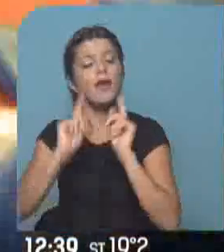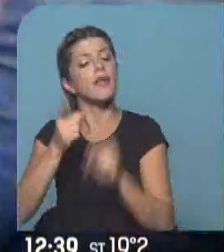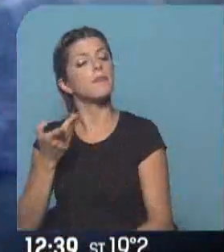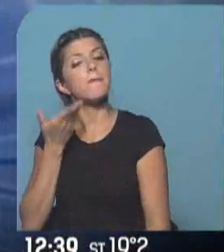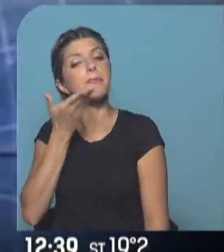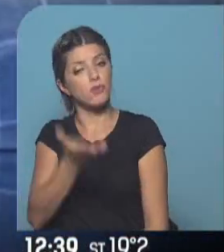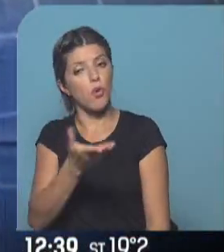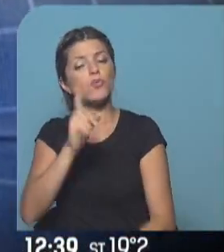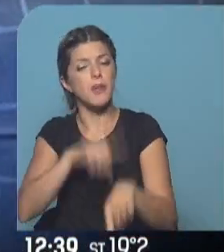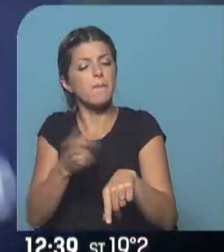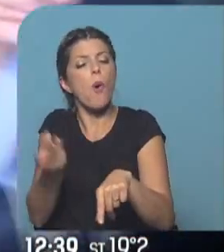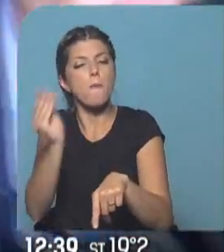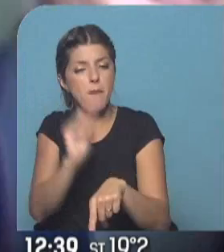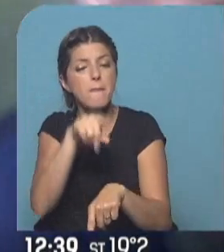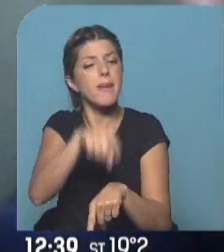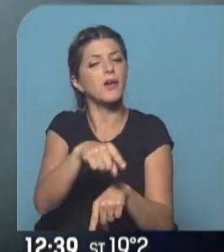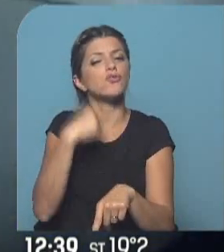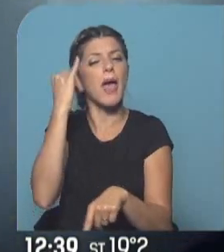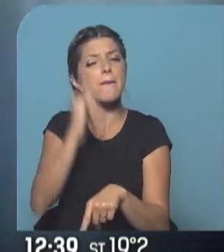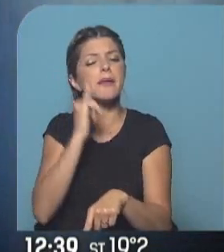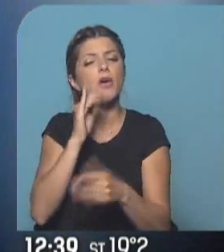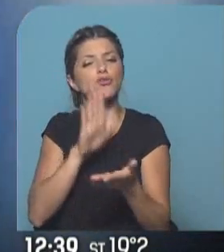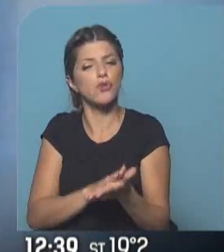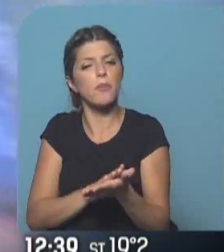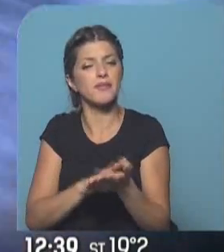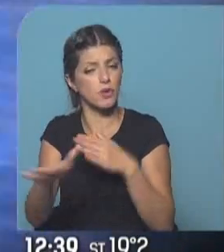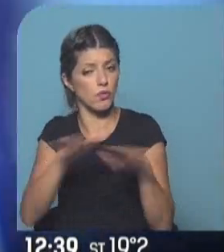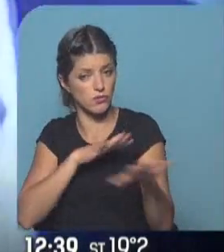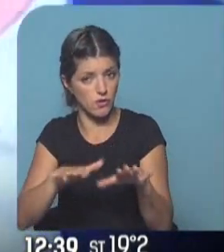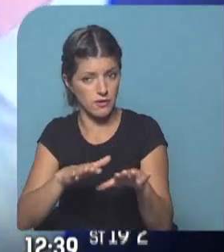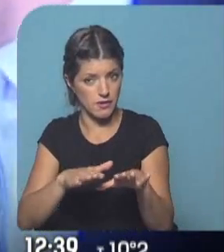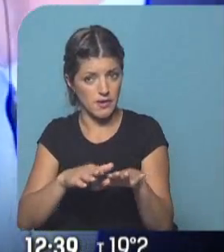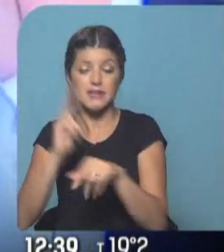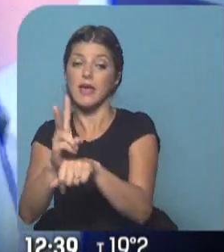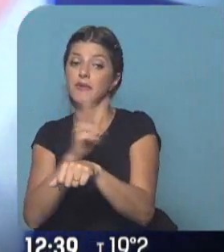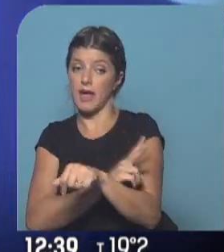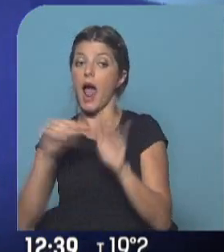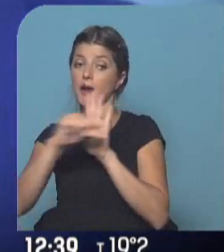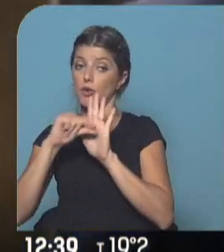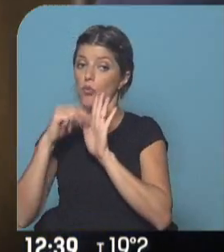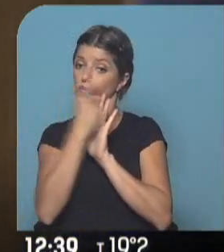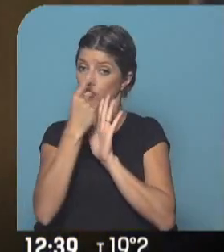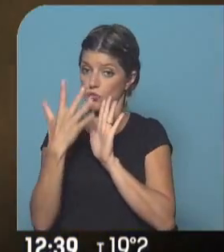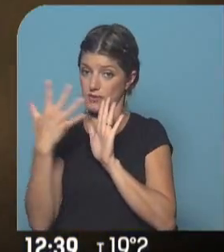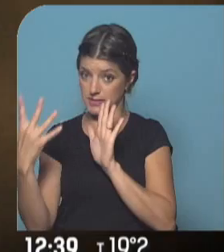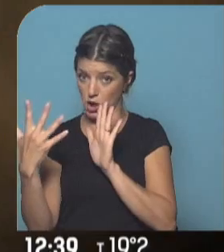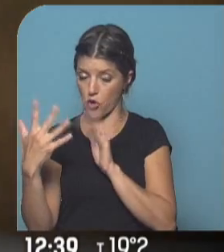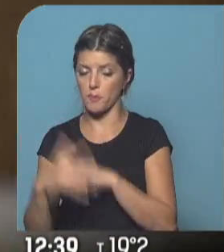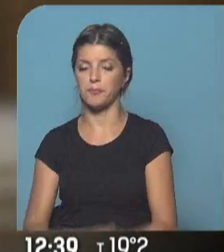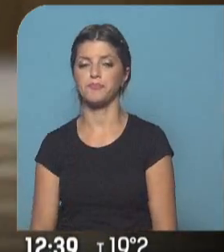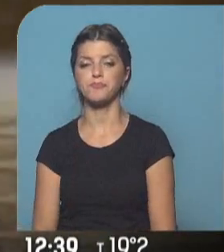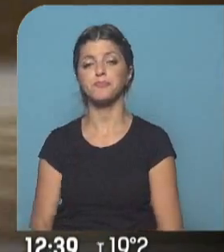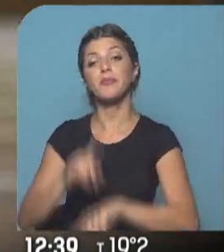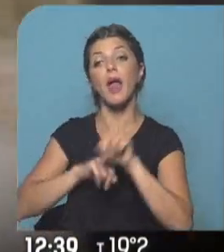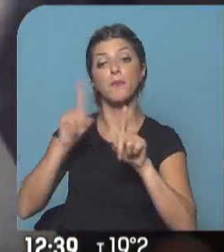otro plazo a Cataluña para que rectifique su posición y evite la aplicación del artículo constitucional. En paralelo,